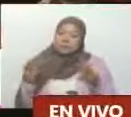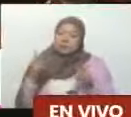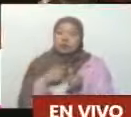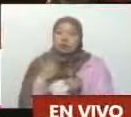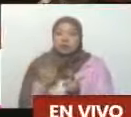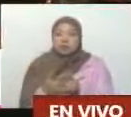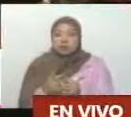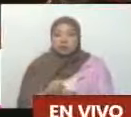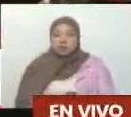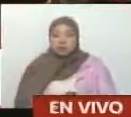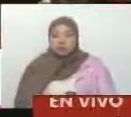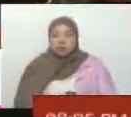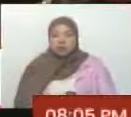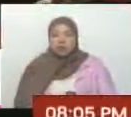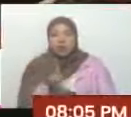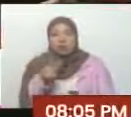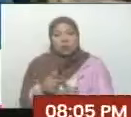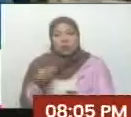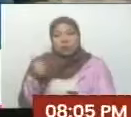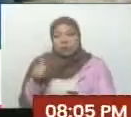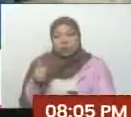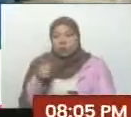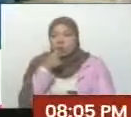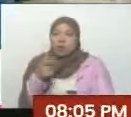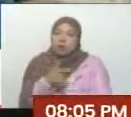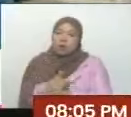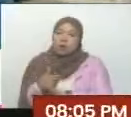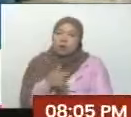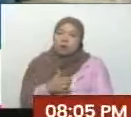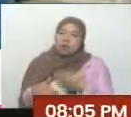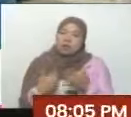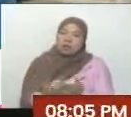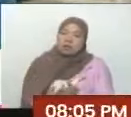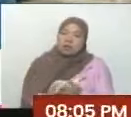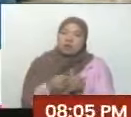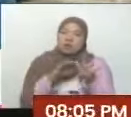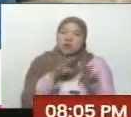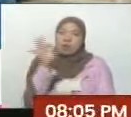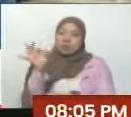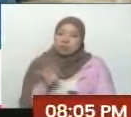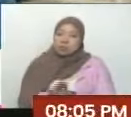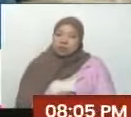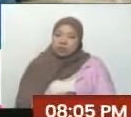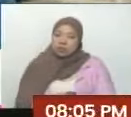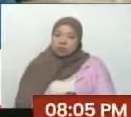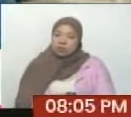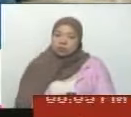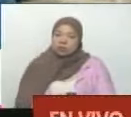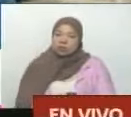Entonces, el 1x10 del buen gobierno ha llegado a más del 90%.